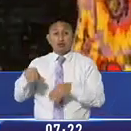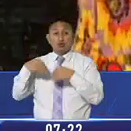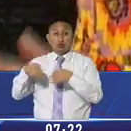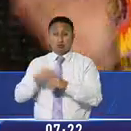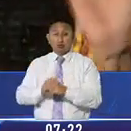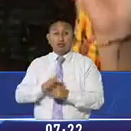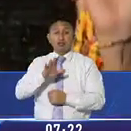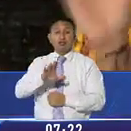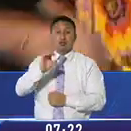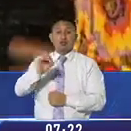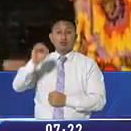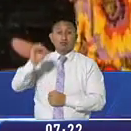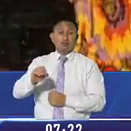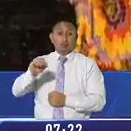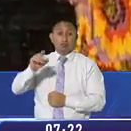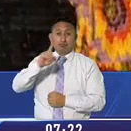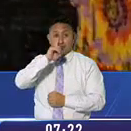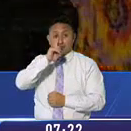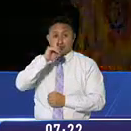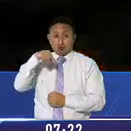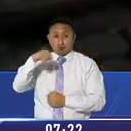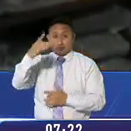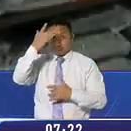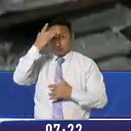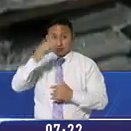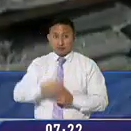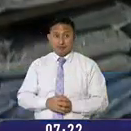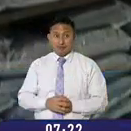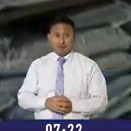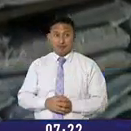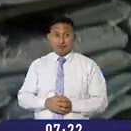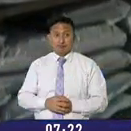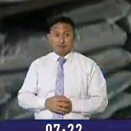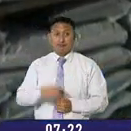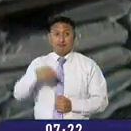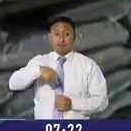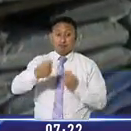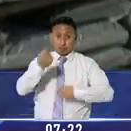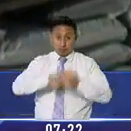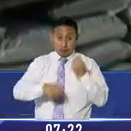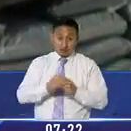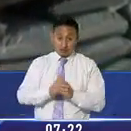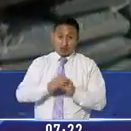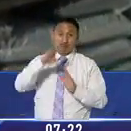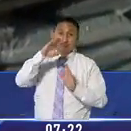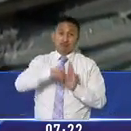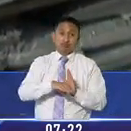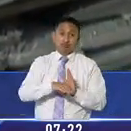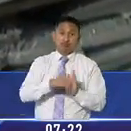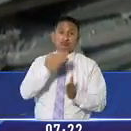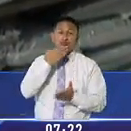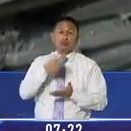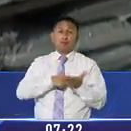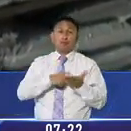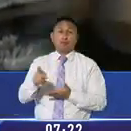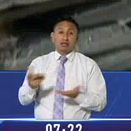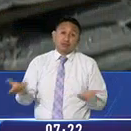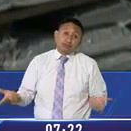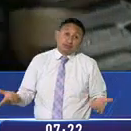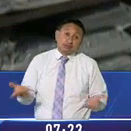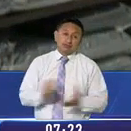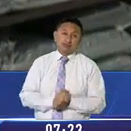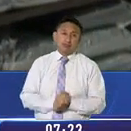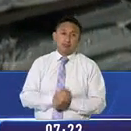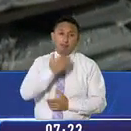de los empleados salió positivo. Principalmente porque han bajado las ventas. Pues entonces, si no hay ventas, ¿cómo le pagas a tus empleados? Y han decidido cerrar. Sí,